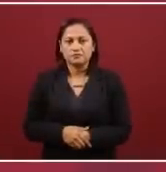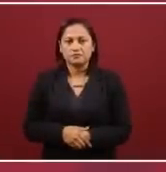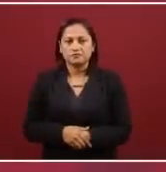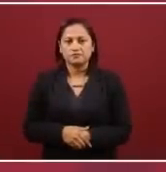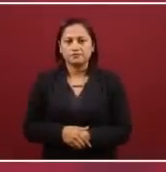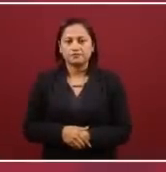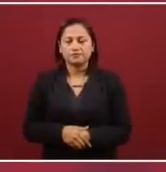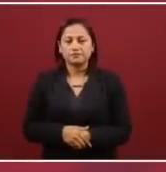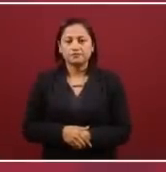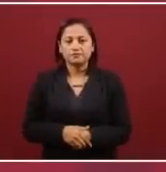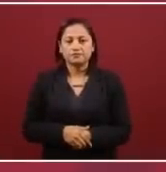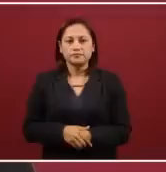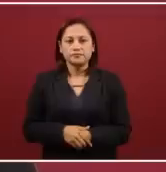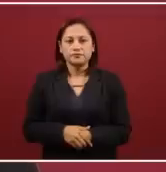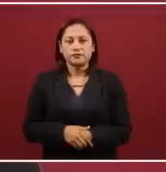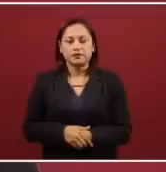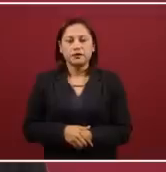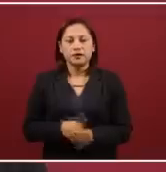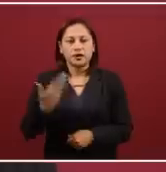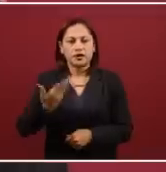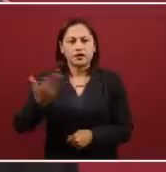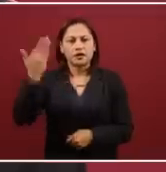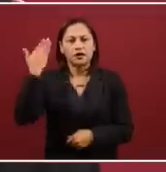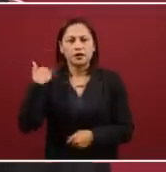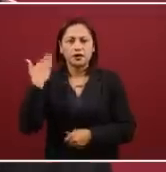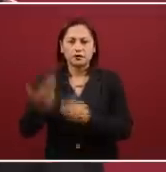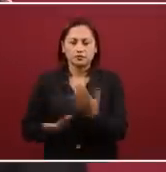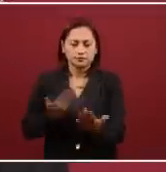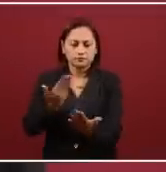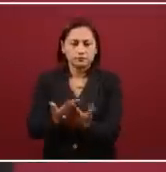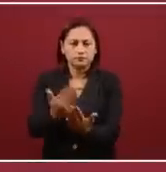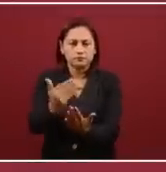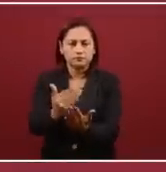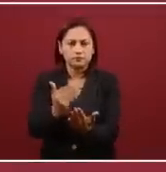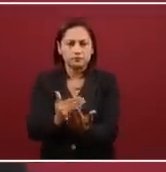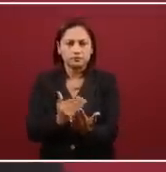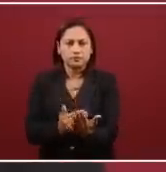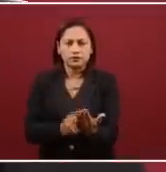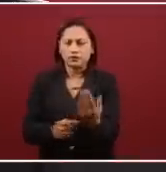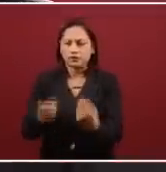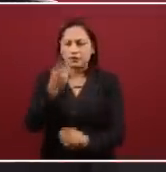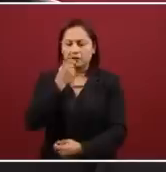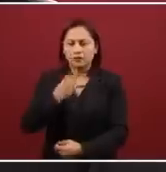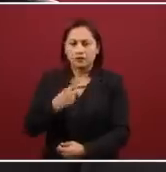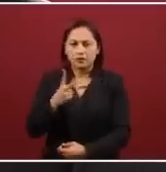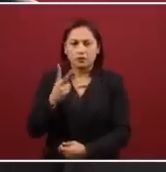cuando se presentó el documento, no, es que esto no puede entregarse,